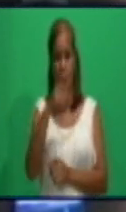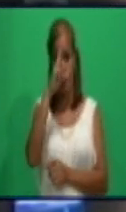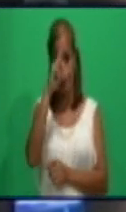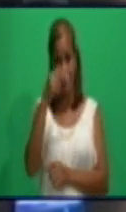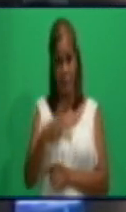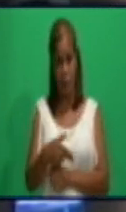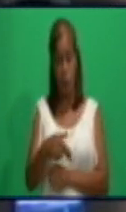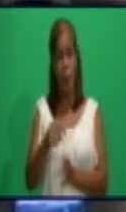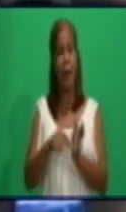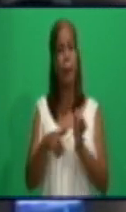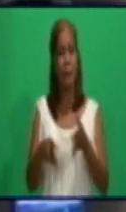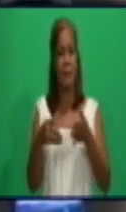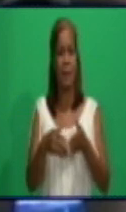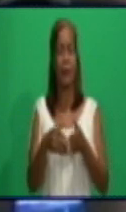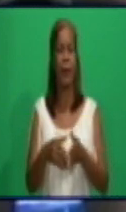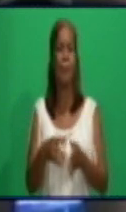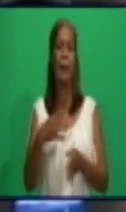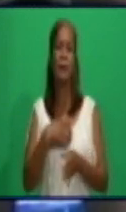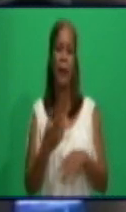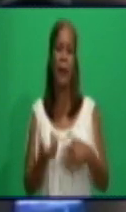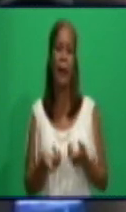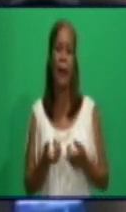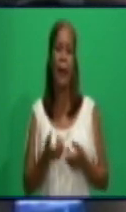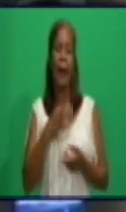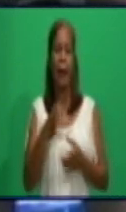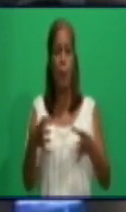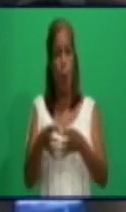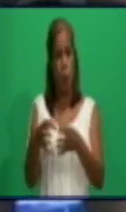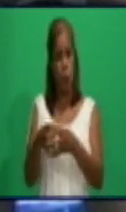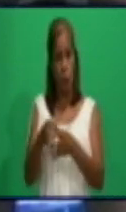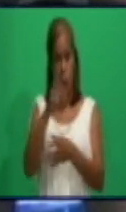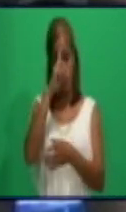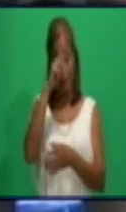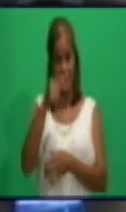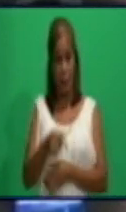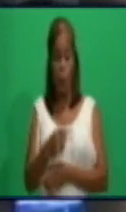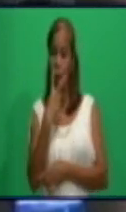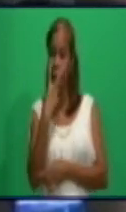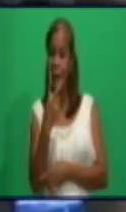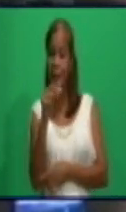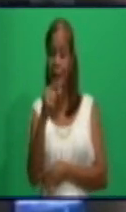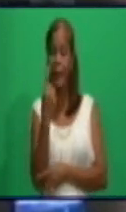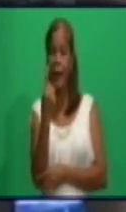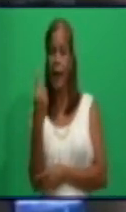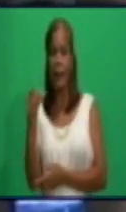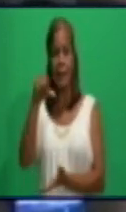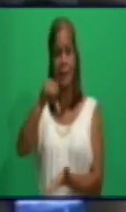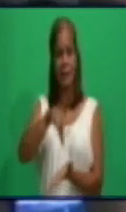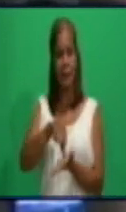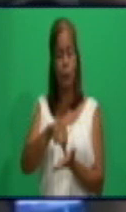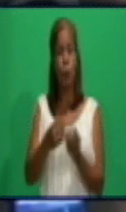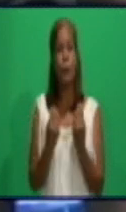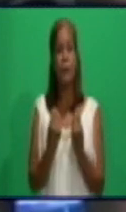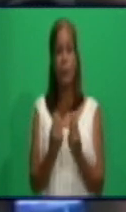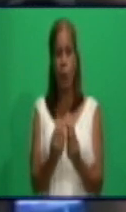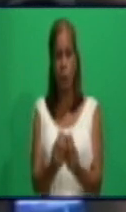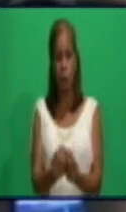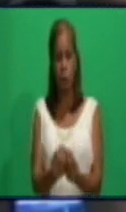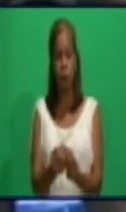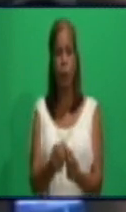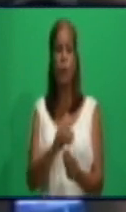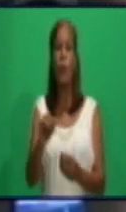cual tienen un cuadro de salud destinado a cada centro. Y unido a este cuadro, las